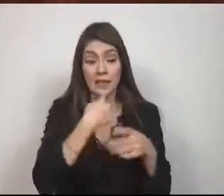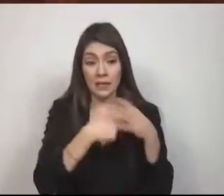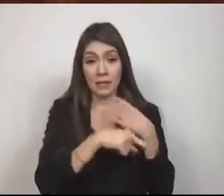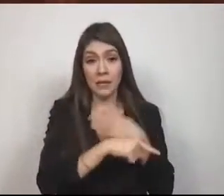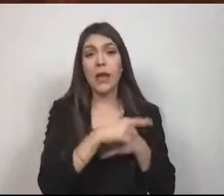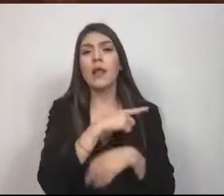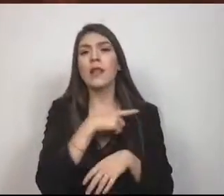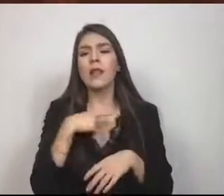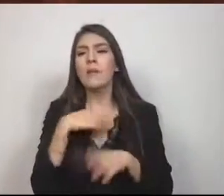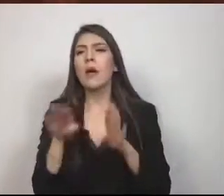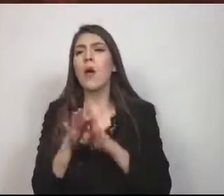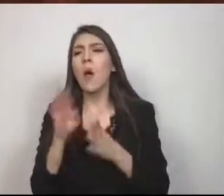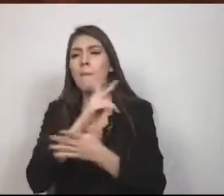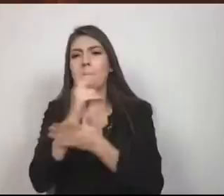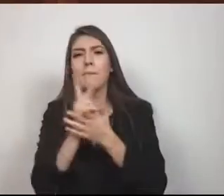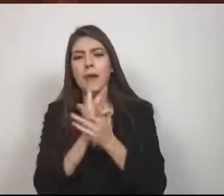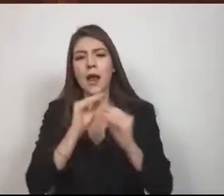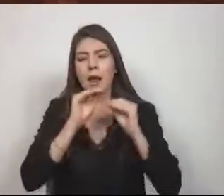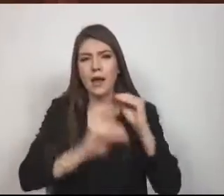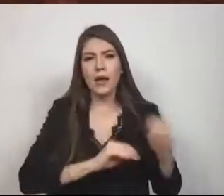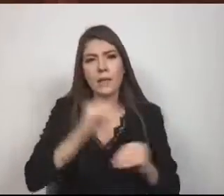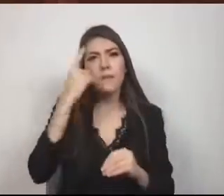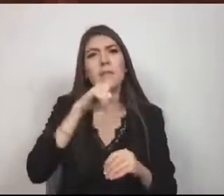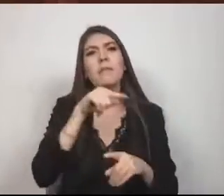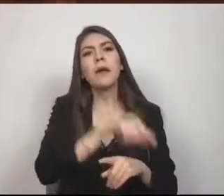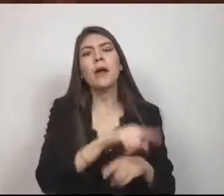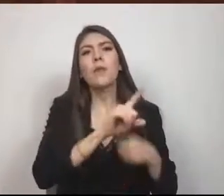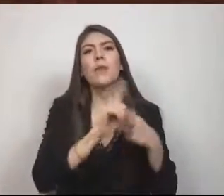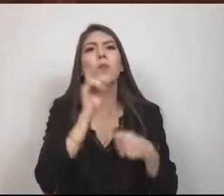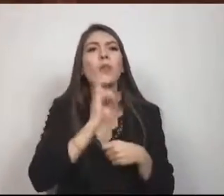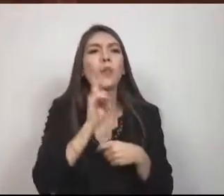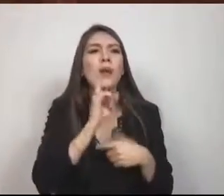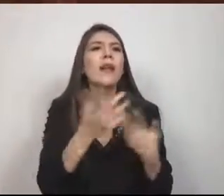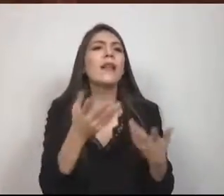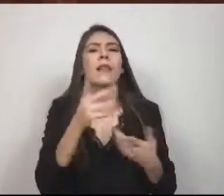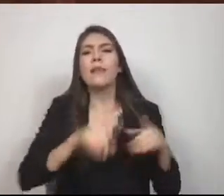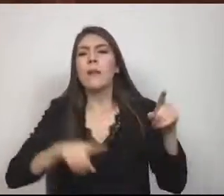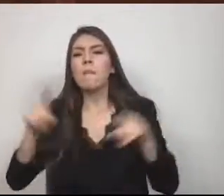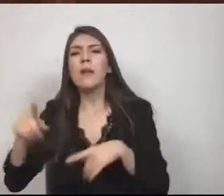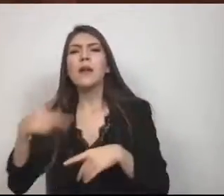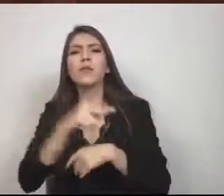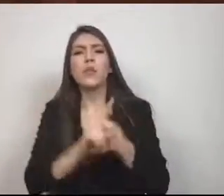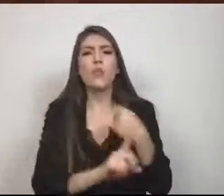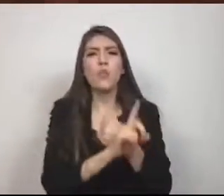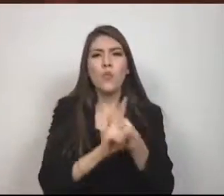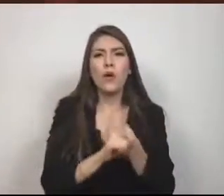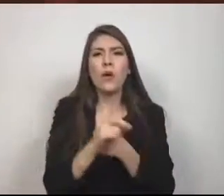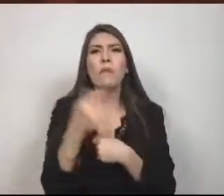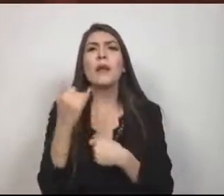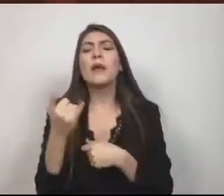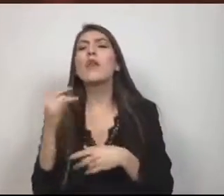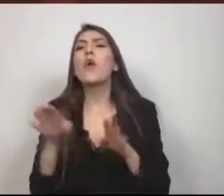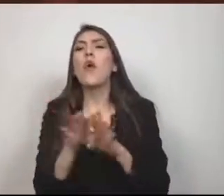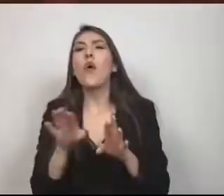a las circunstancias, la valoración del riesgo y el avance en la carpeta de investigación.